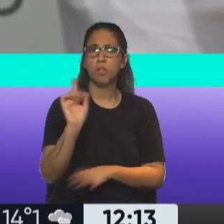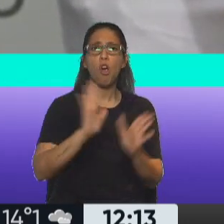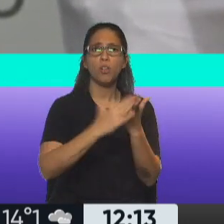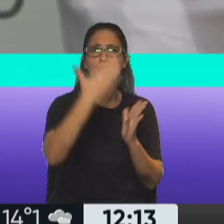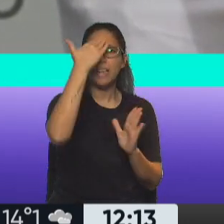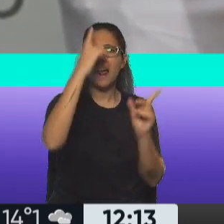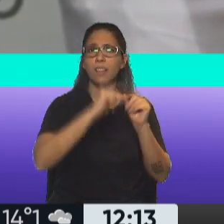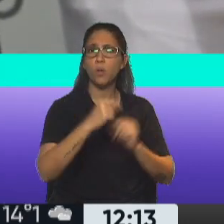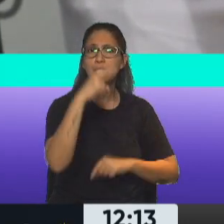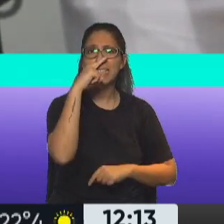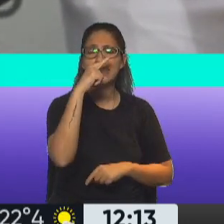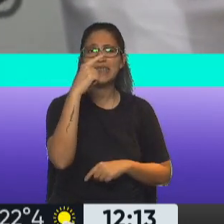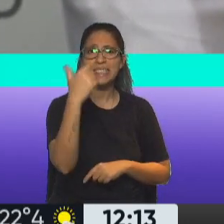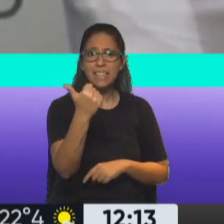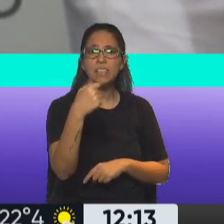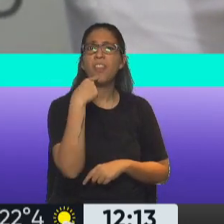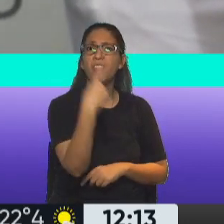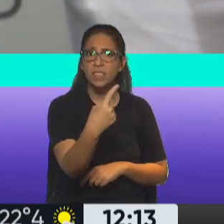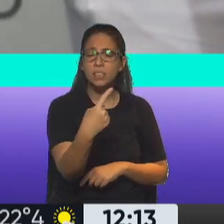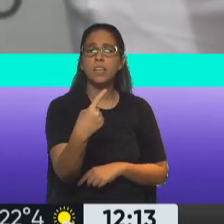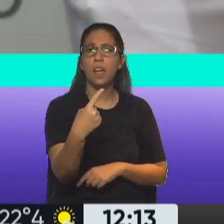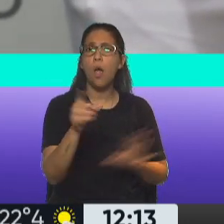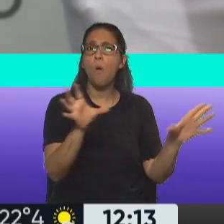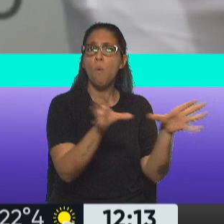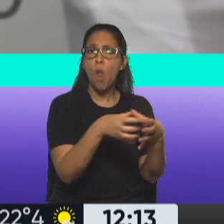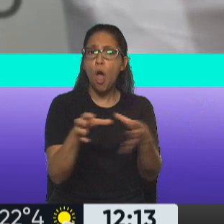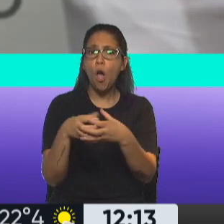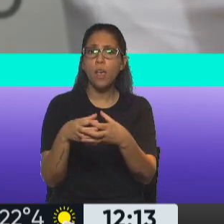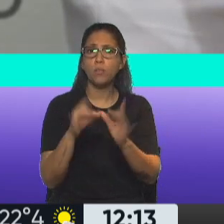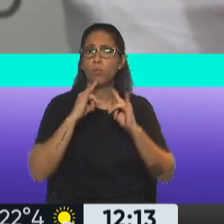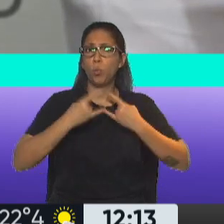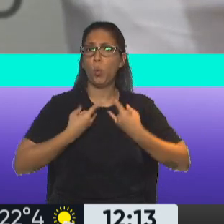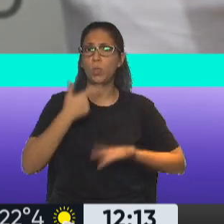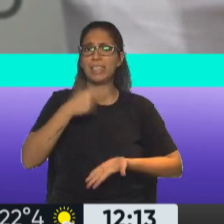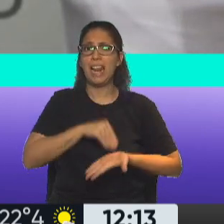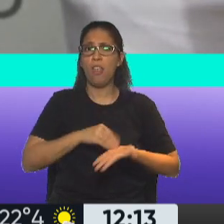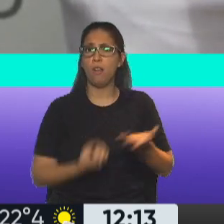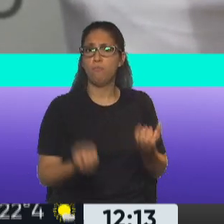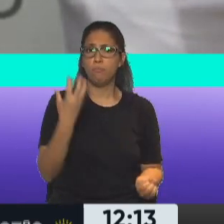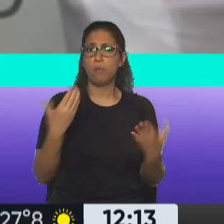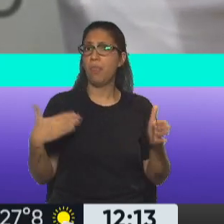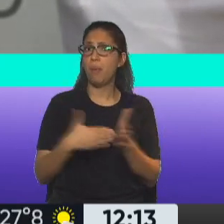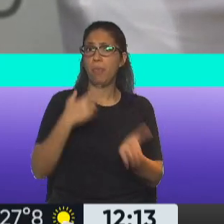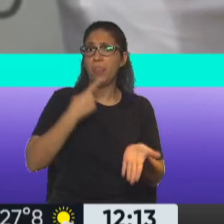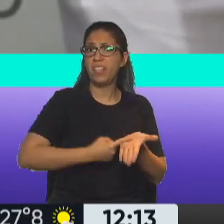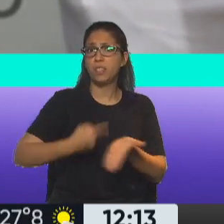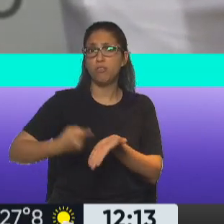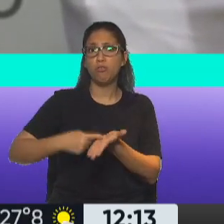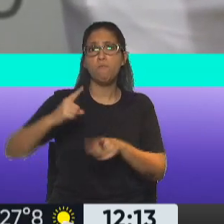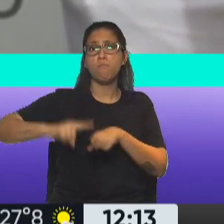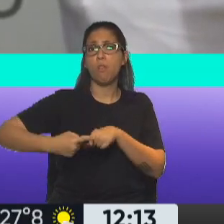en su artículo 66, dice que los bloques los arman los senadores, de acuerdo a sus decisiones